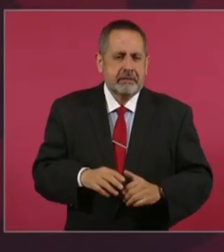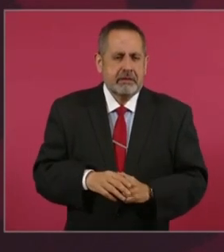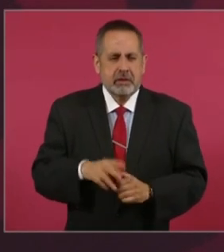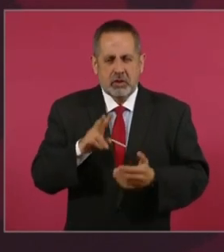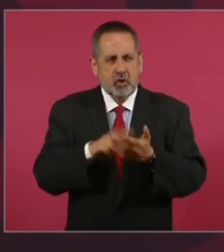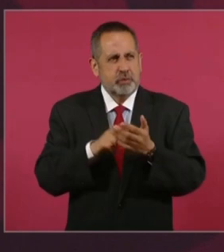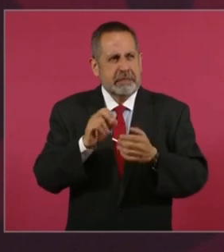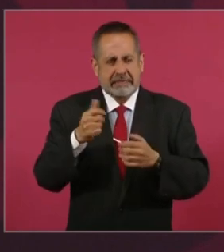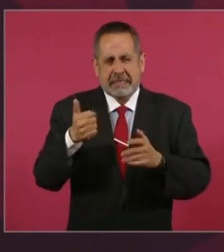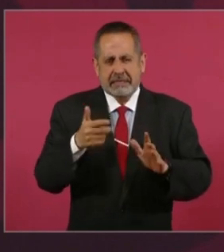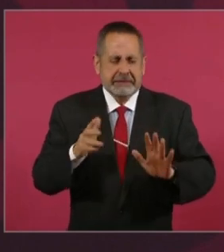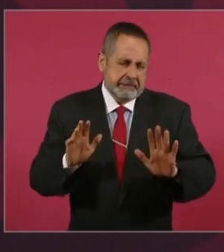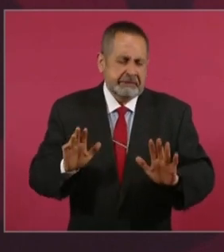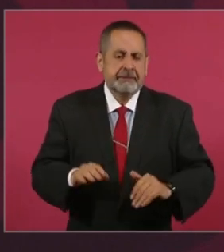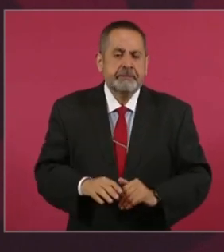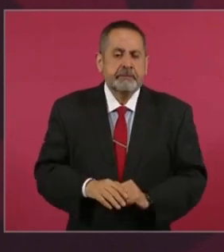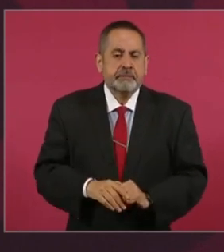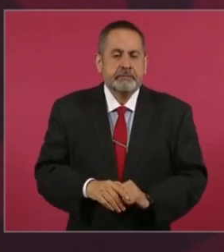2006,